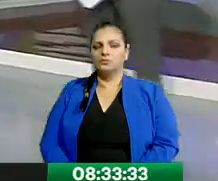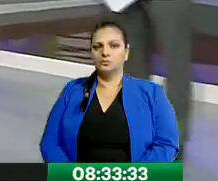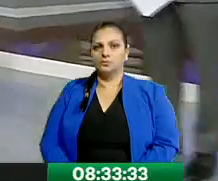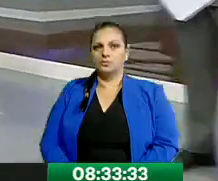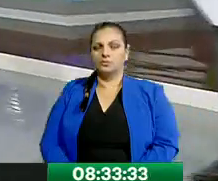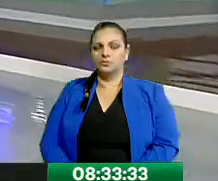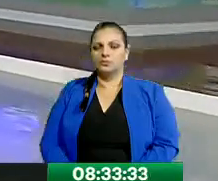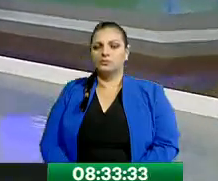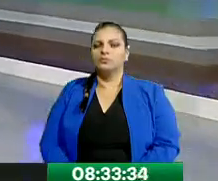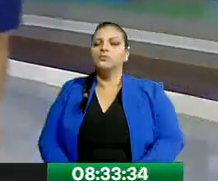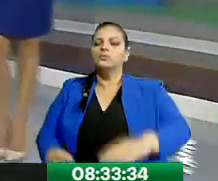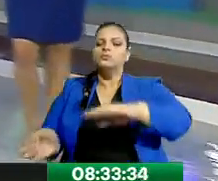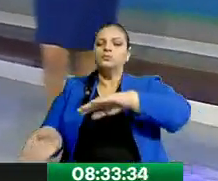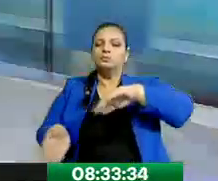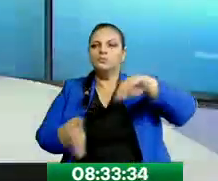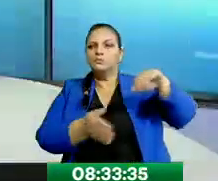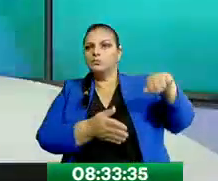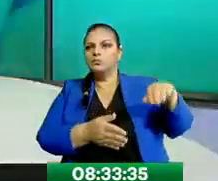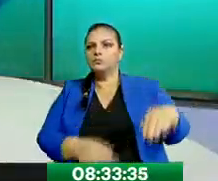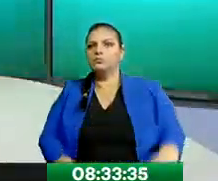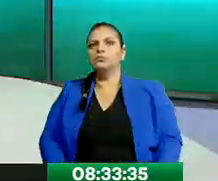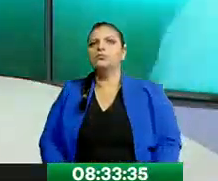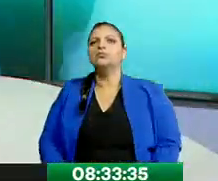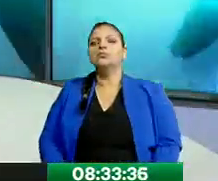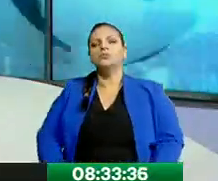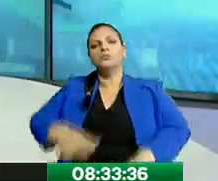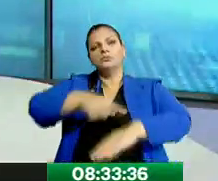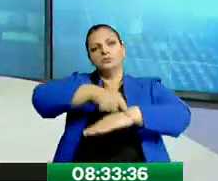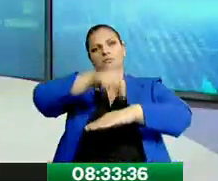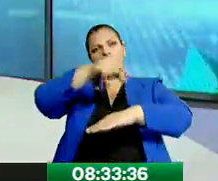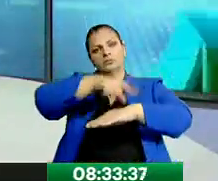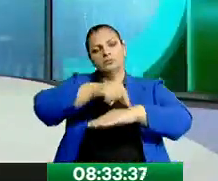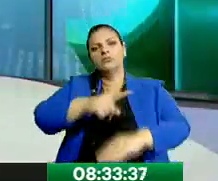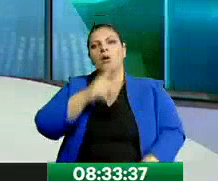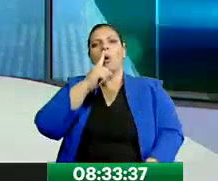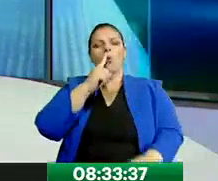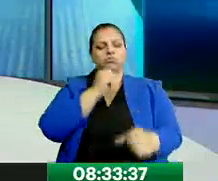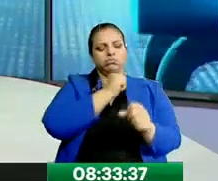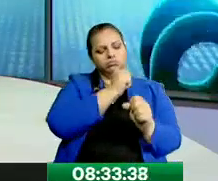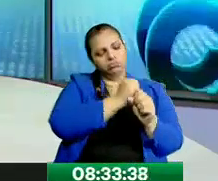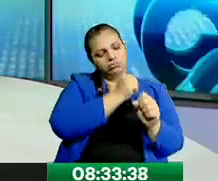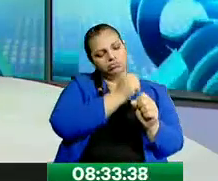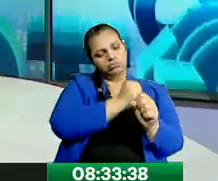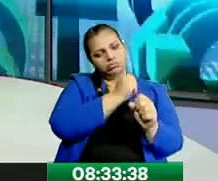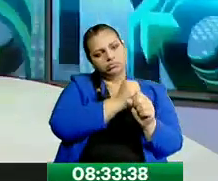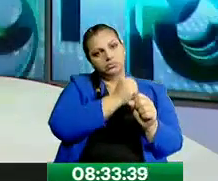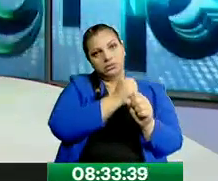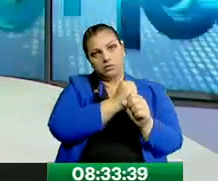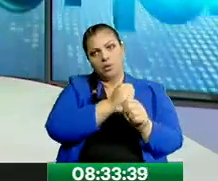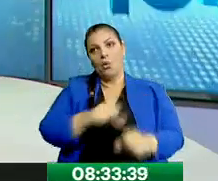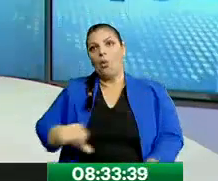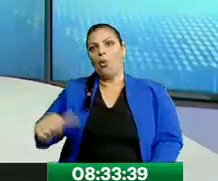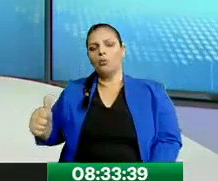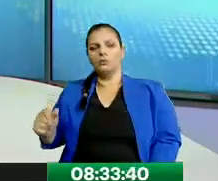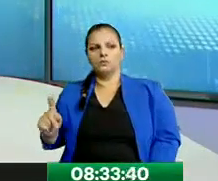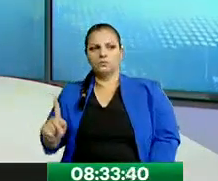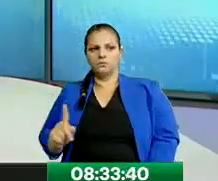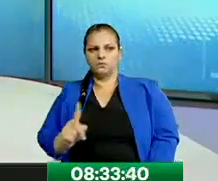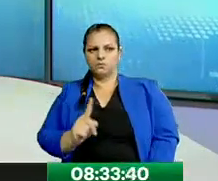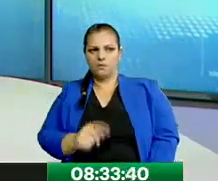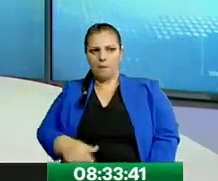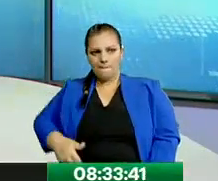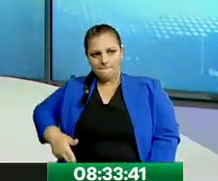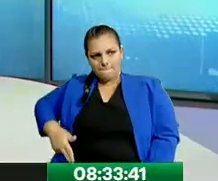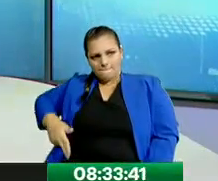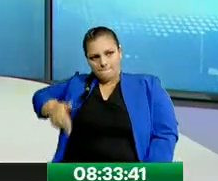Asesinan con 2 disparos a un ciudadano mientras laboraba en su taller en el cantón Quevedo, en la provincia de Los Ríos. Al parecer, los